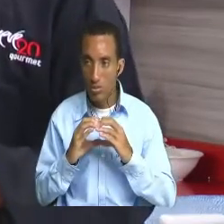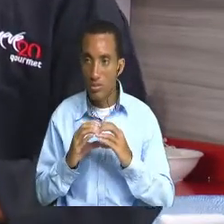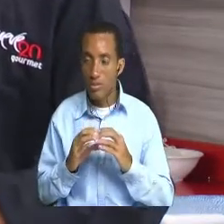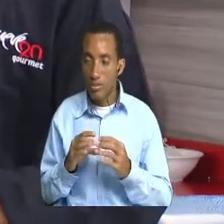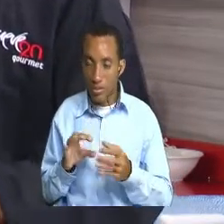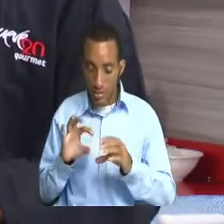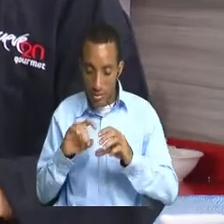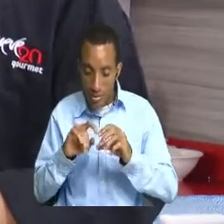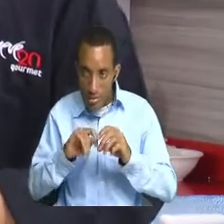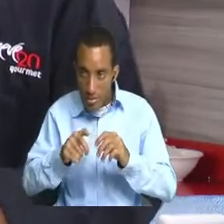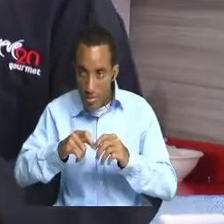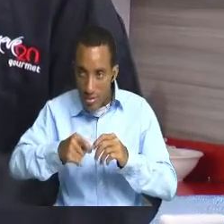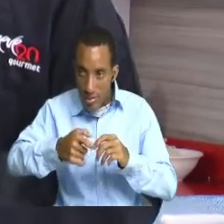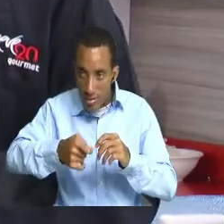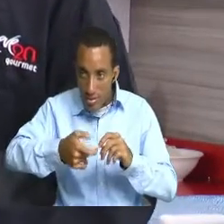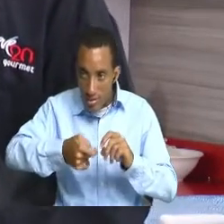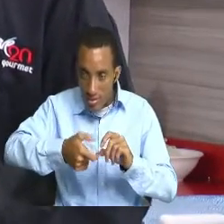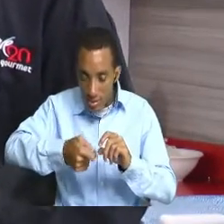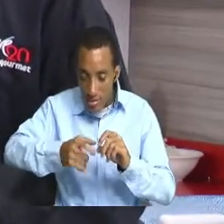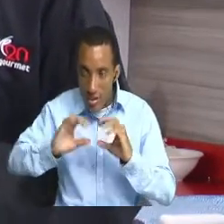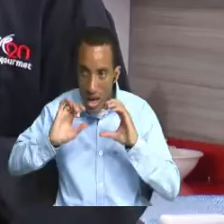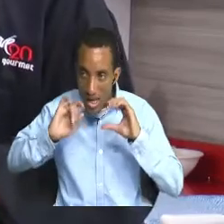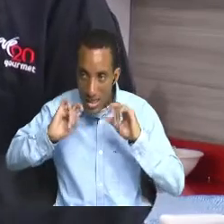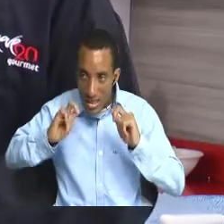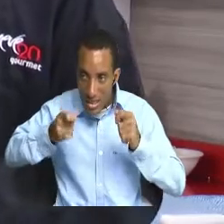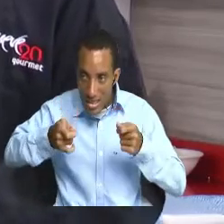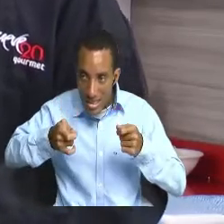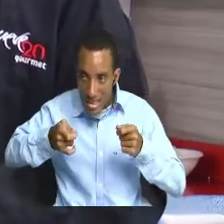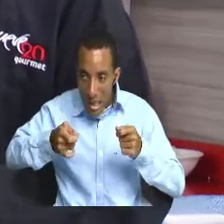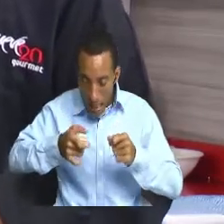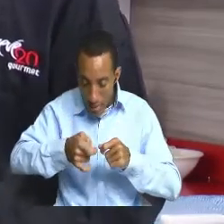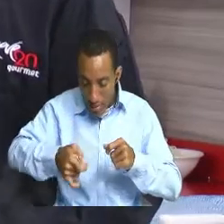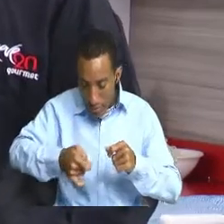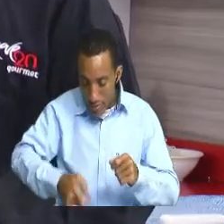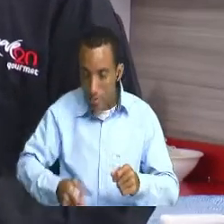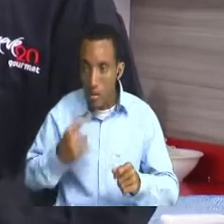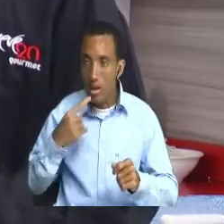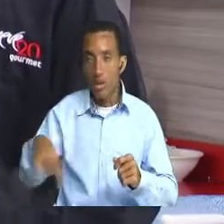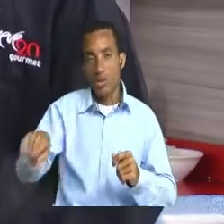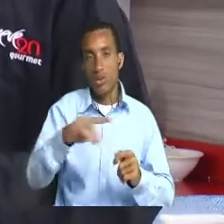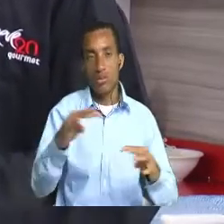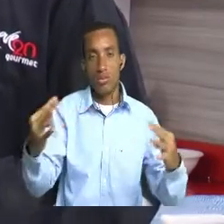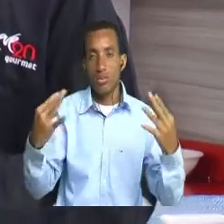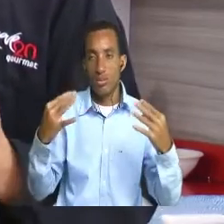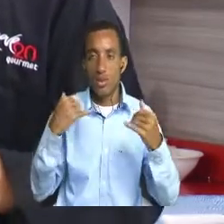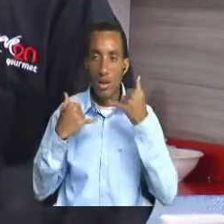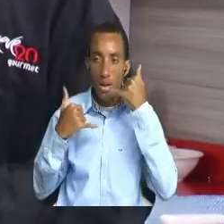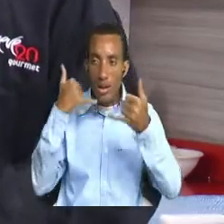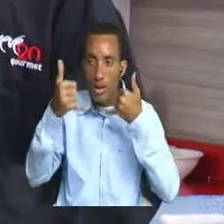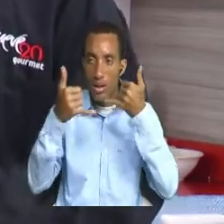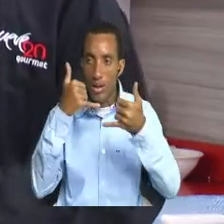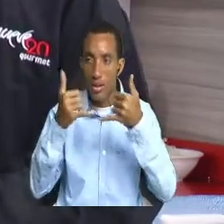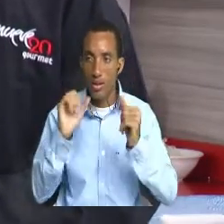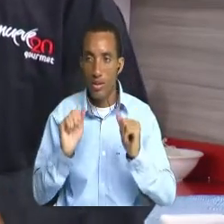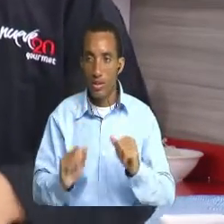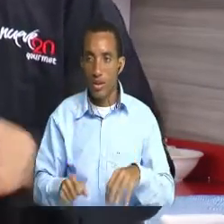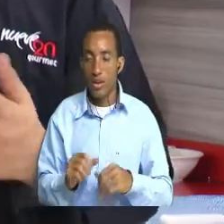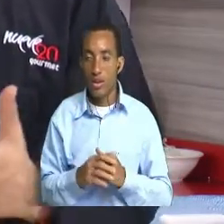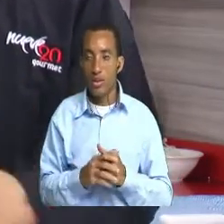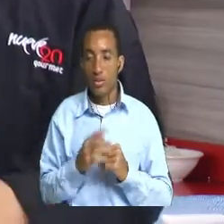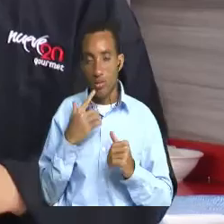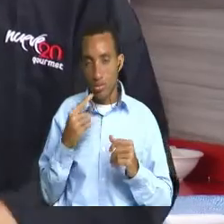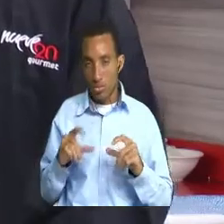entonces quiero invitar a toda nuestra audiencia a que no estén llamando y van a tener un obsequio de mister parada